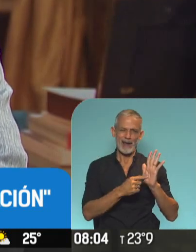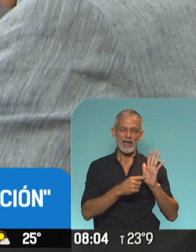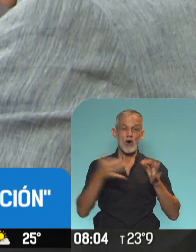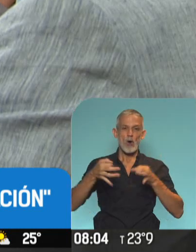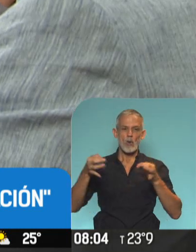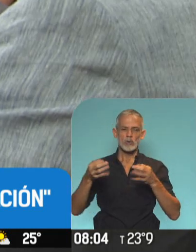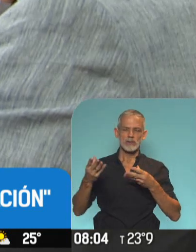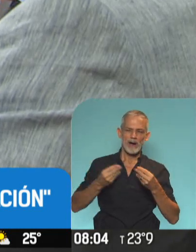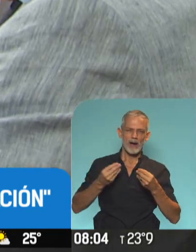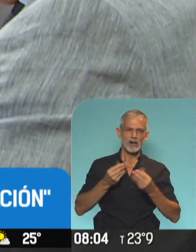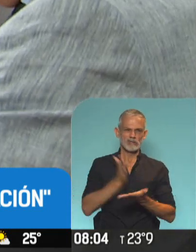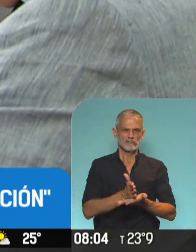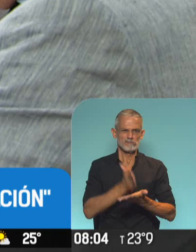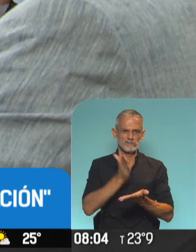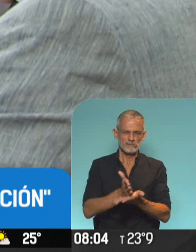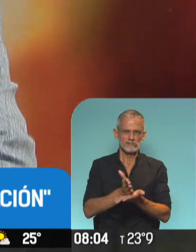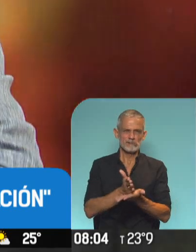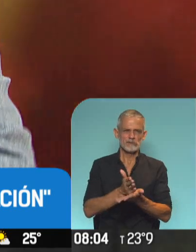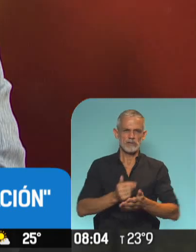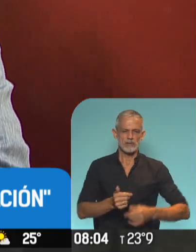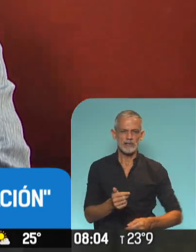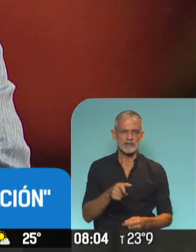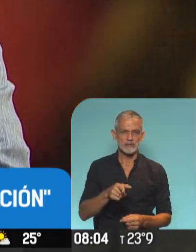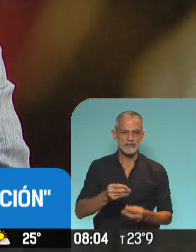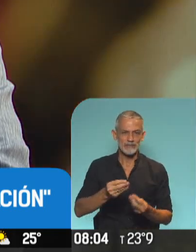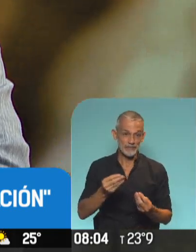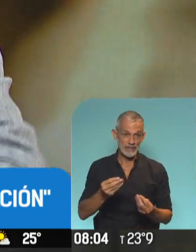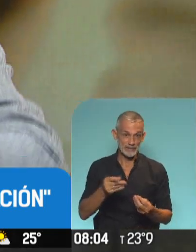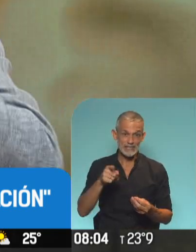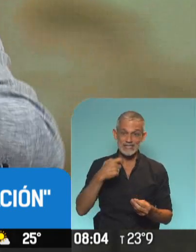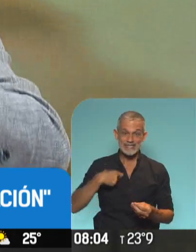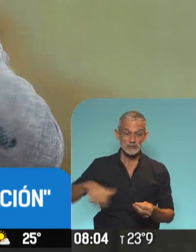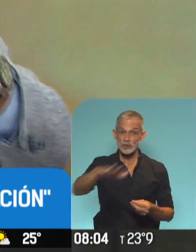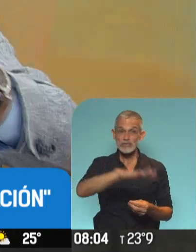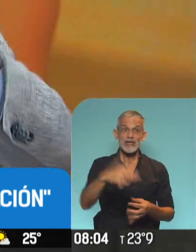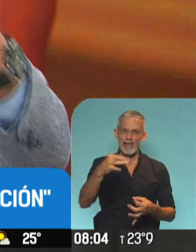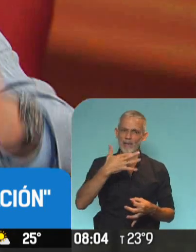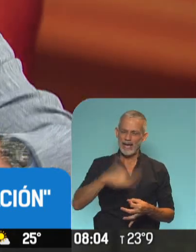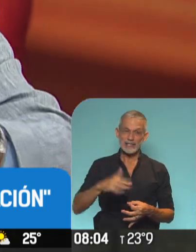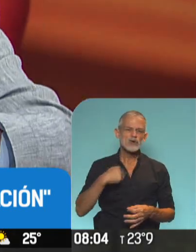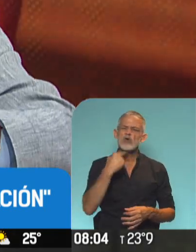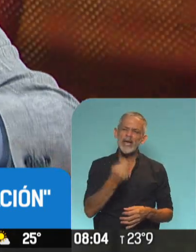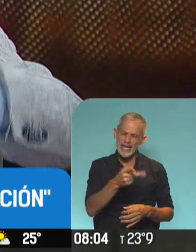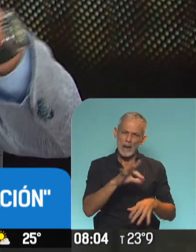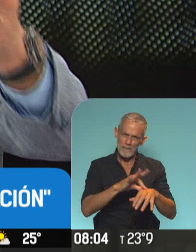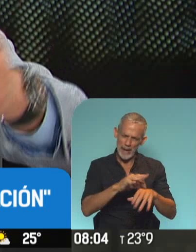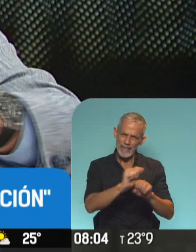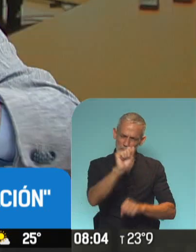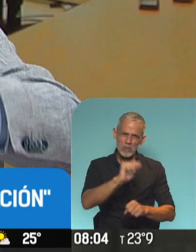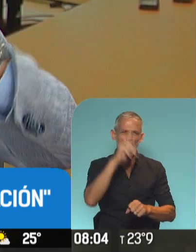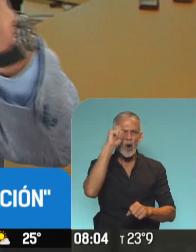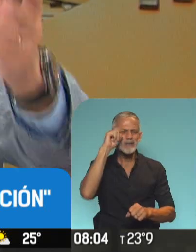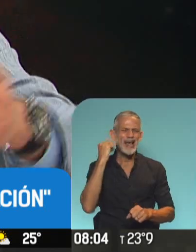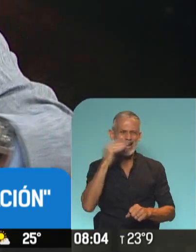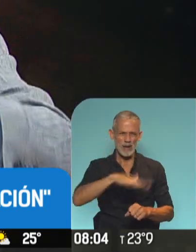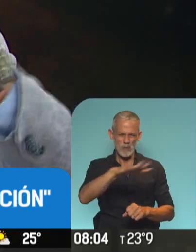justicia. Entonces, esto es lo que la ciudadanía tiene que entender, porque en verdad yo tengo una hija que es médica, ¿no? En el Hospital Ramos Mejía,